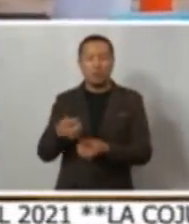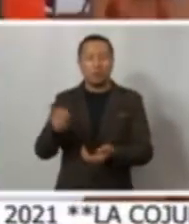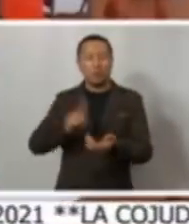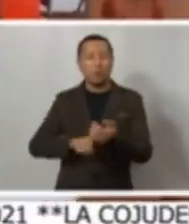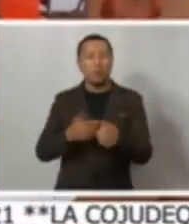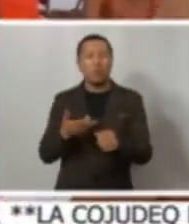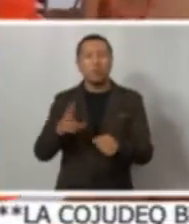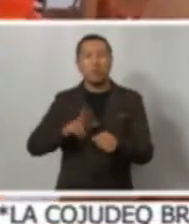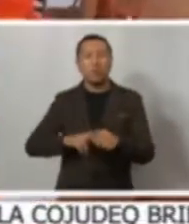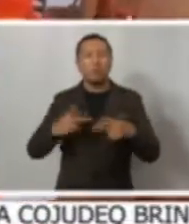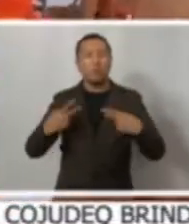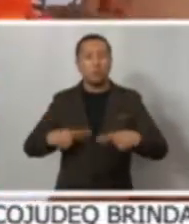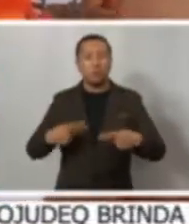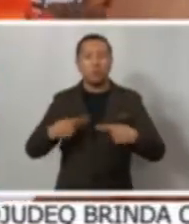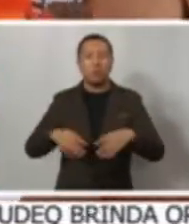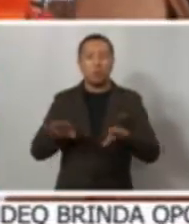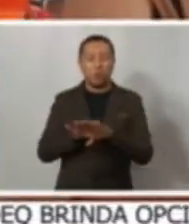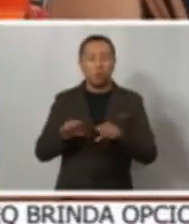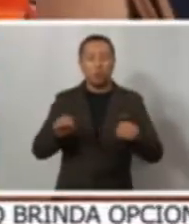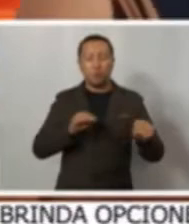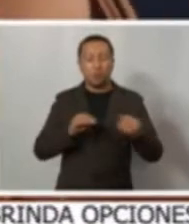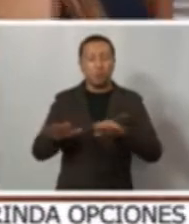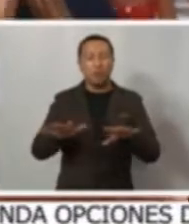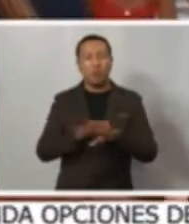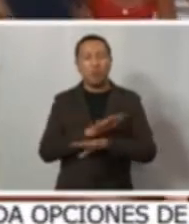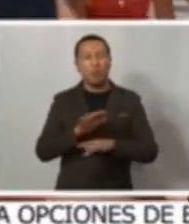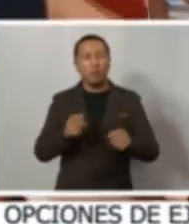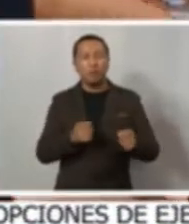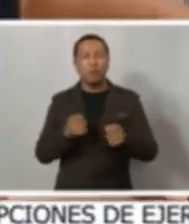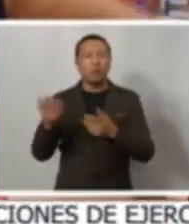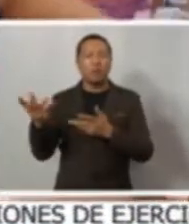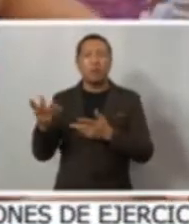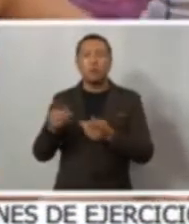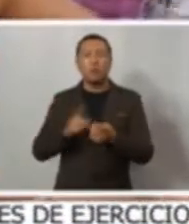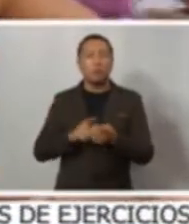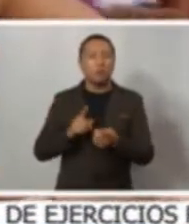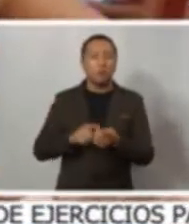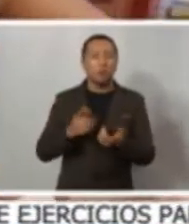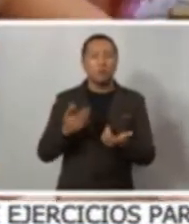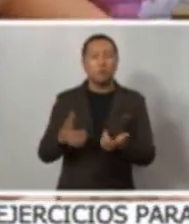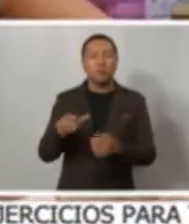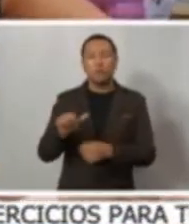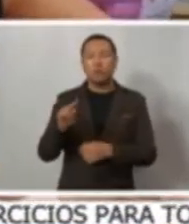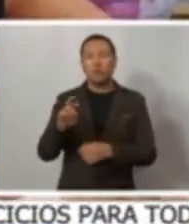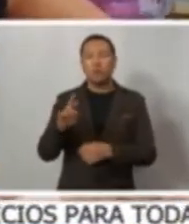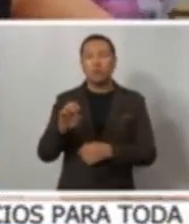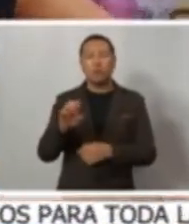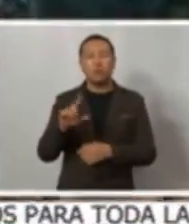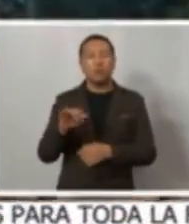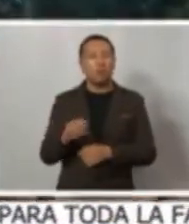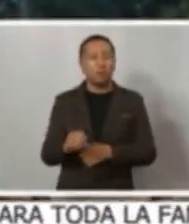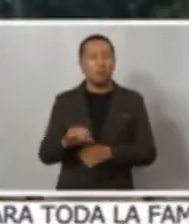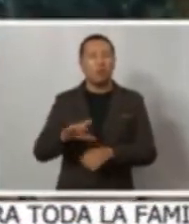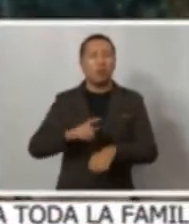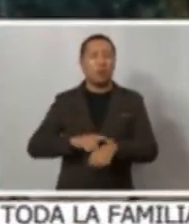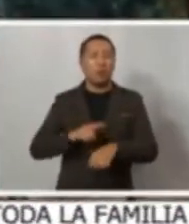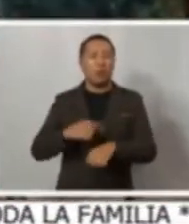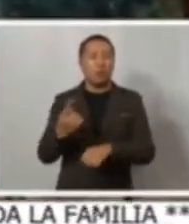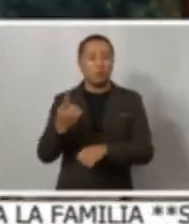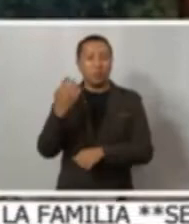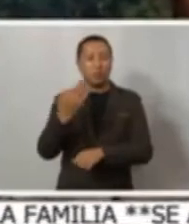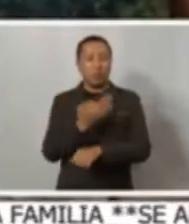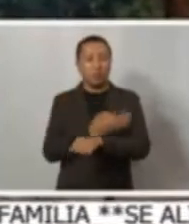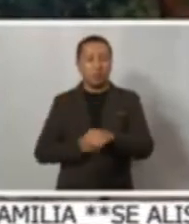traslado de estos pacientes. Señaló el director del nosocomio, Aurelio Espinosa Rojas, a partir de las 13 horas se suspenderán la